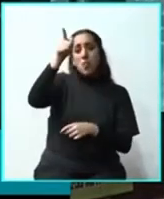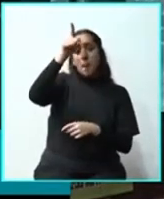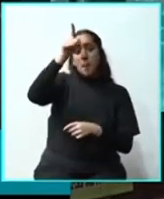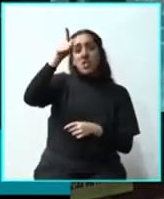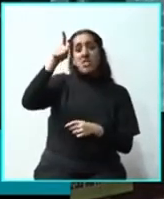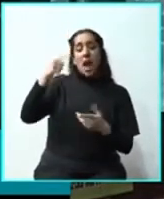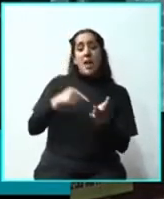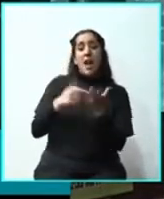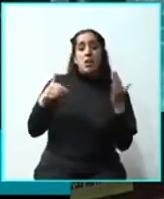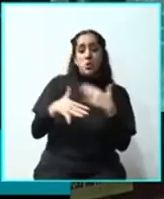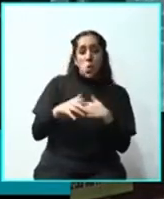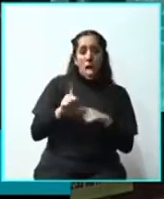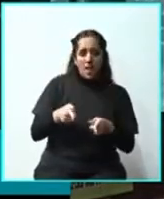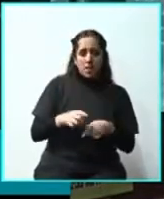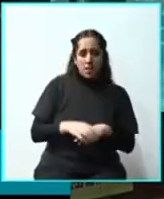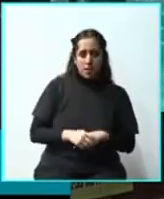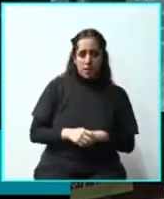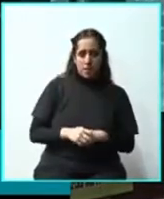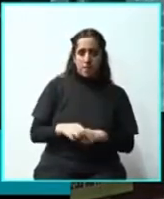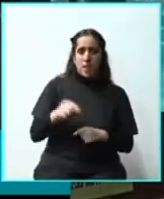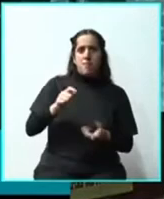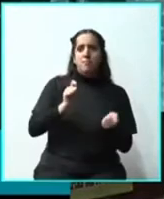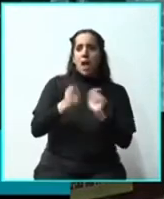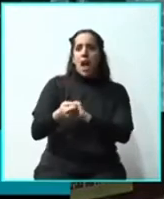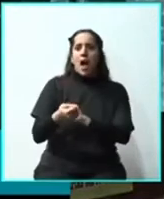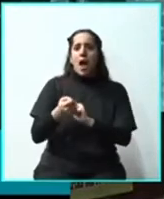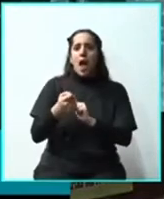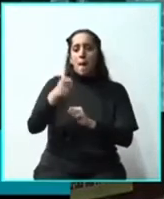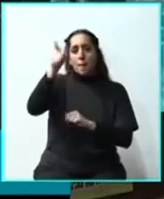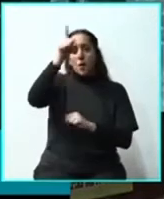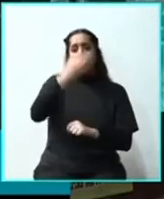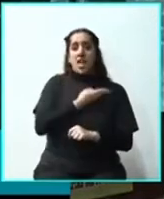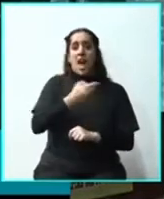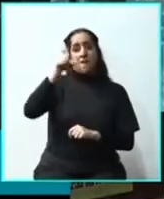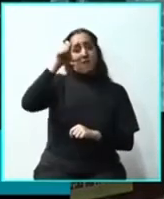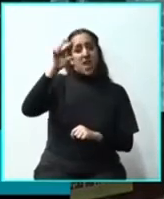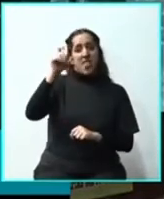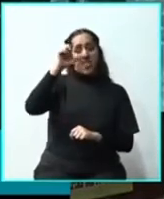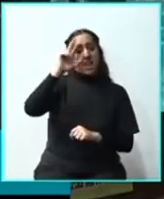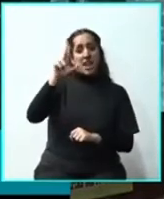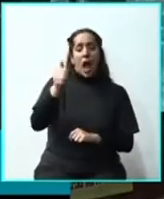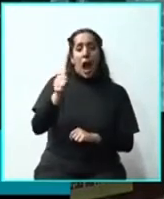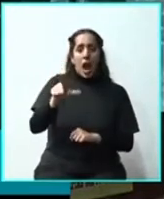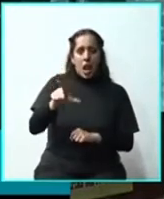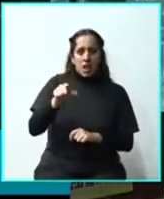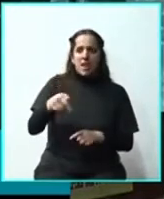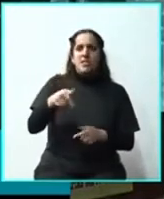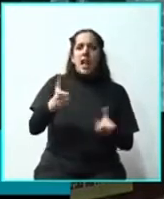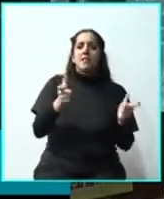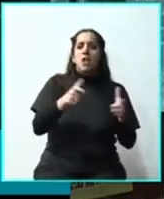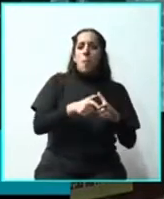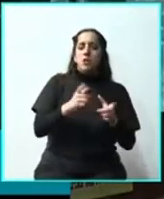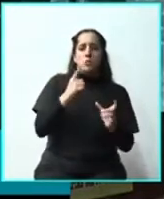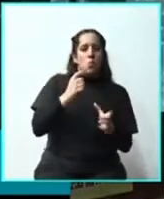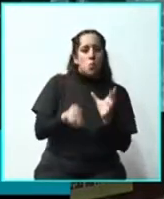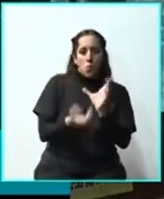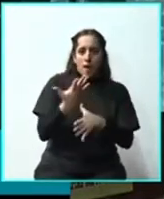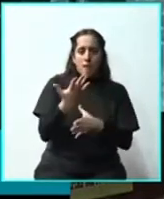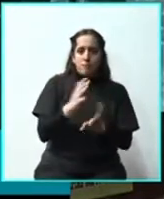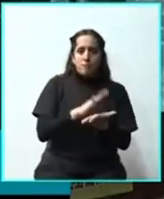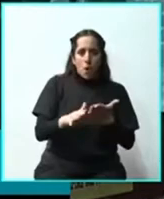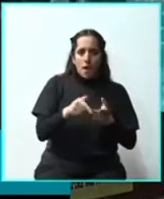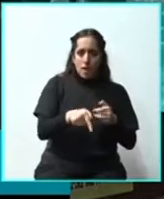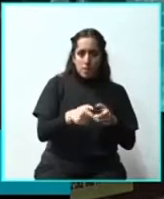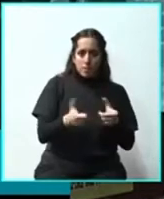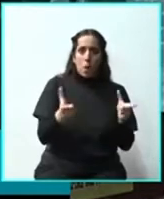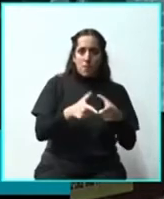Ciudad y de la transferencia de la Policía Federal luego. Esta es una comisión que se creó